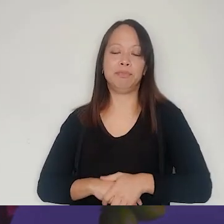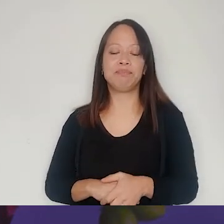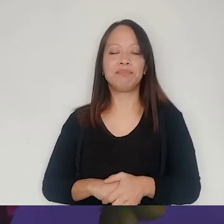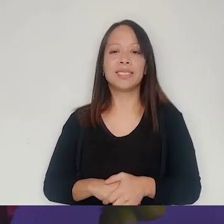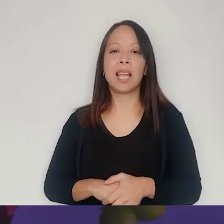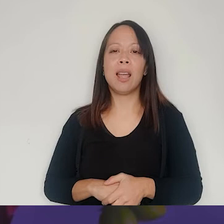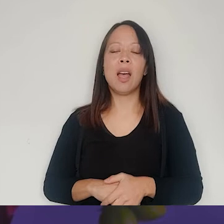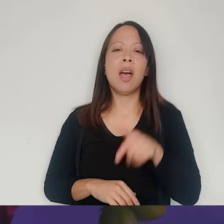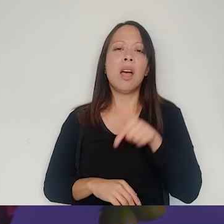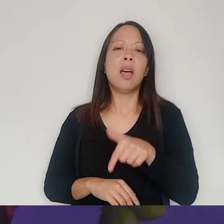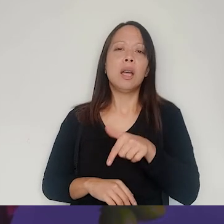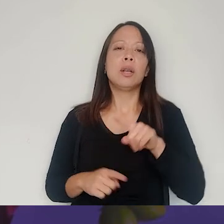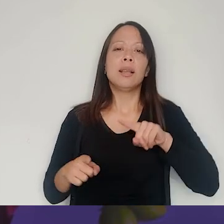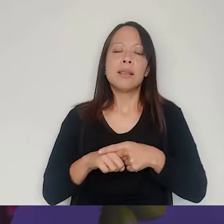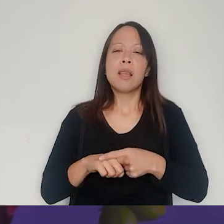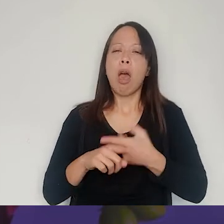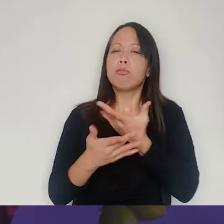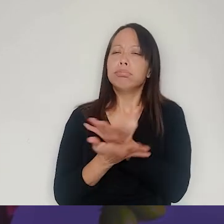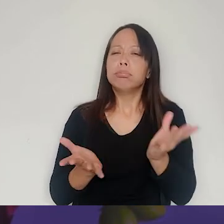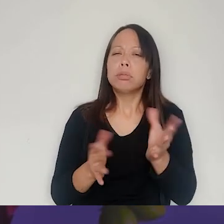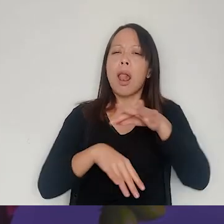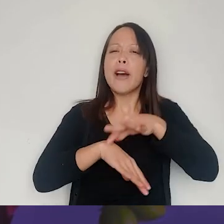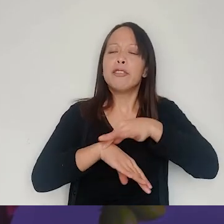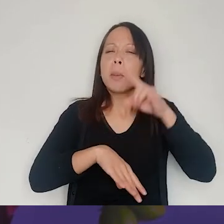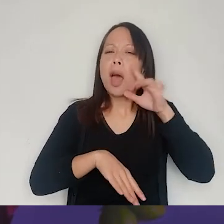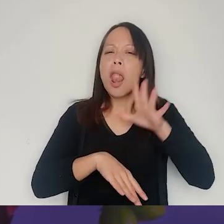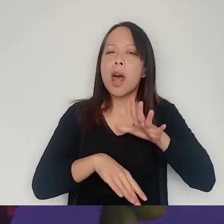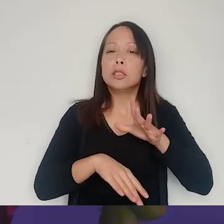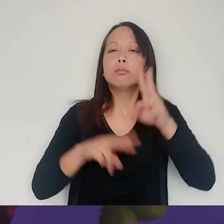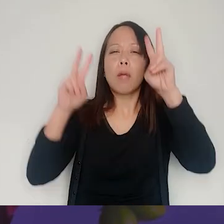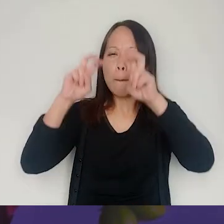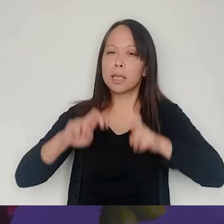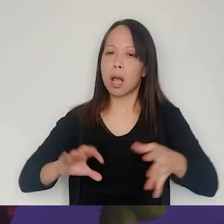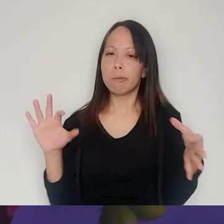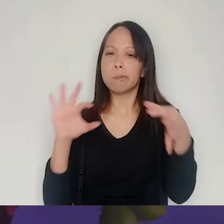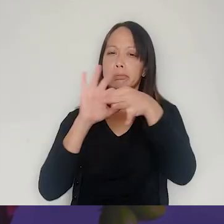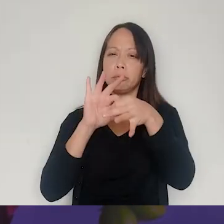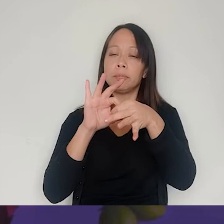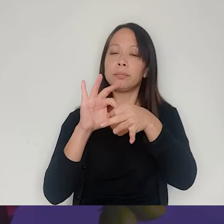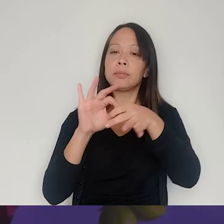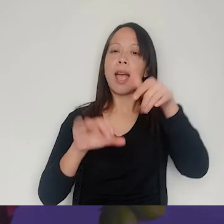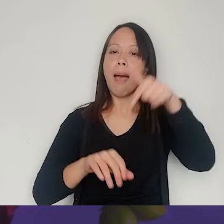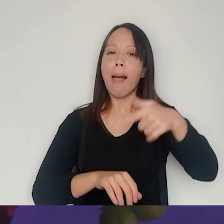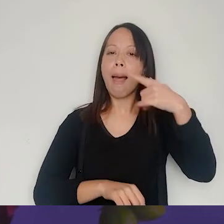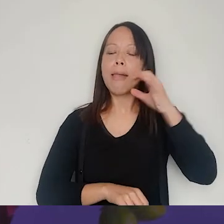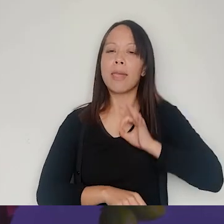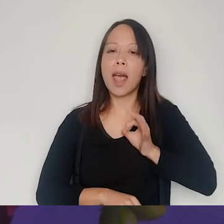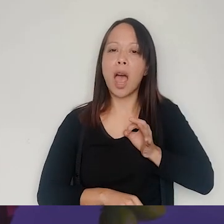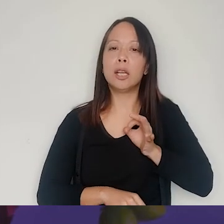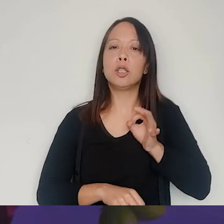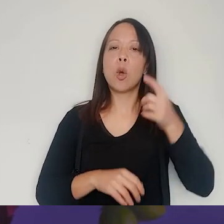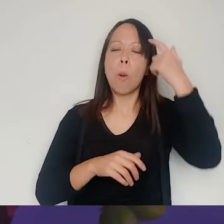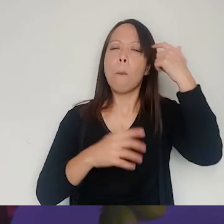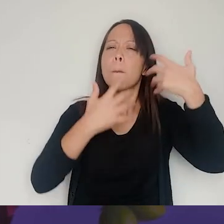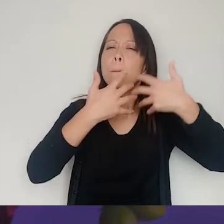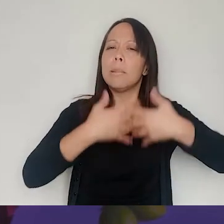También en la parte de incidencia política la queremos también relacionar con investigación. Es verdad que este año, dentro del plan de choque que